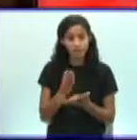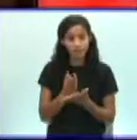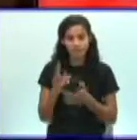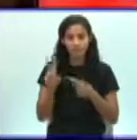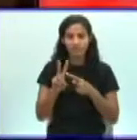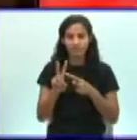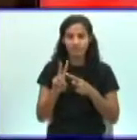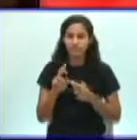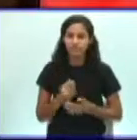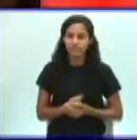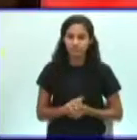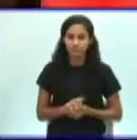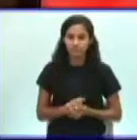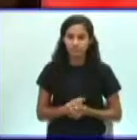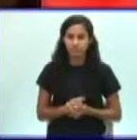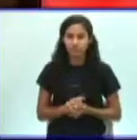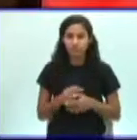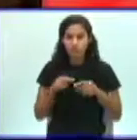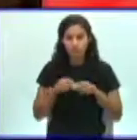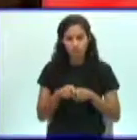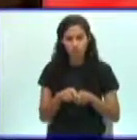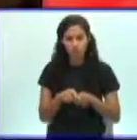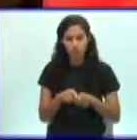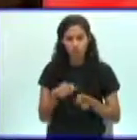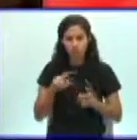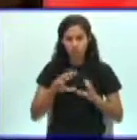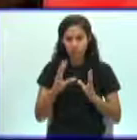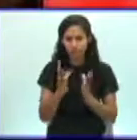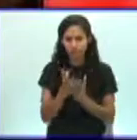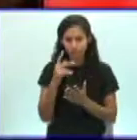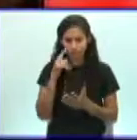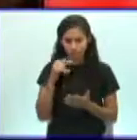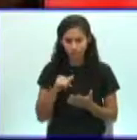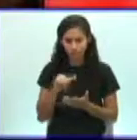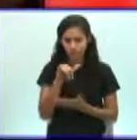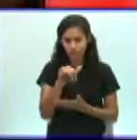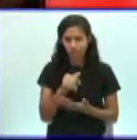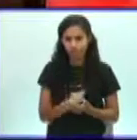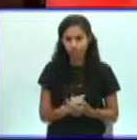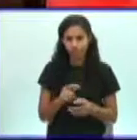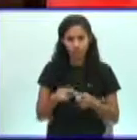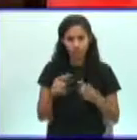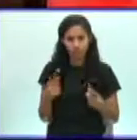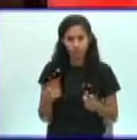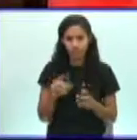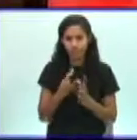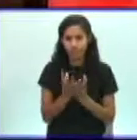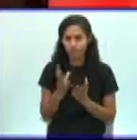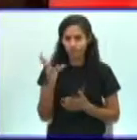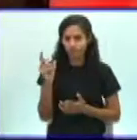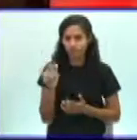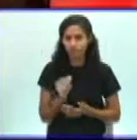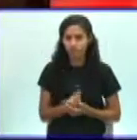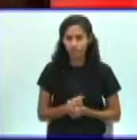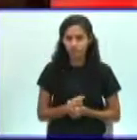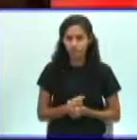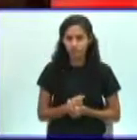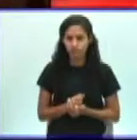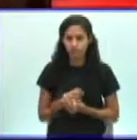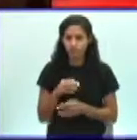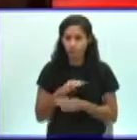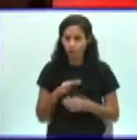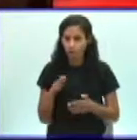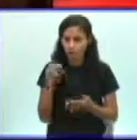emisión televisiva, para juntos dar un maravilloso recorrido por el mundo de las matemáticas. Ya